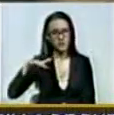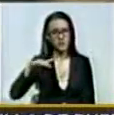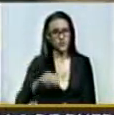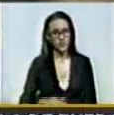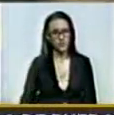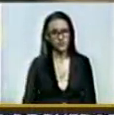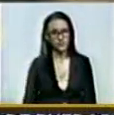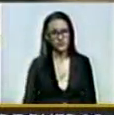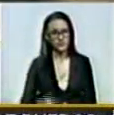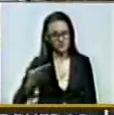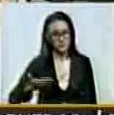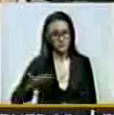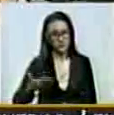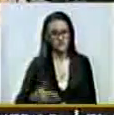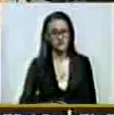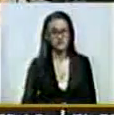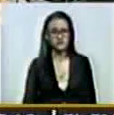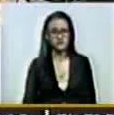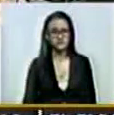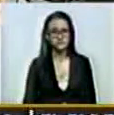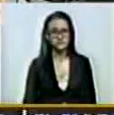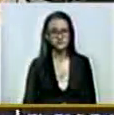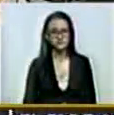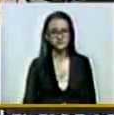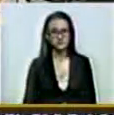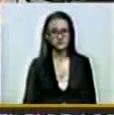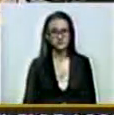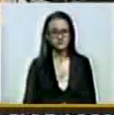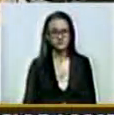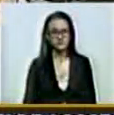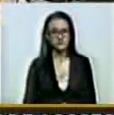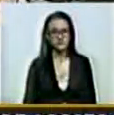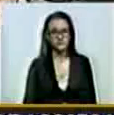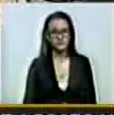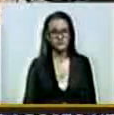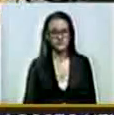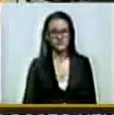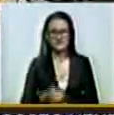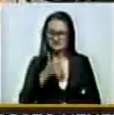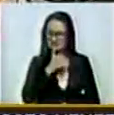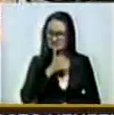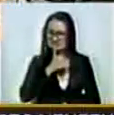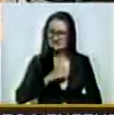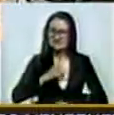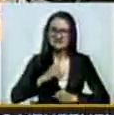muy particular, que ha resistido estoicamente